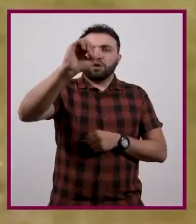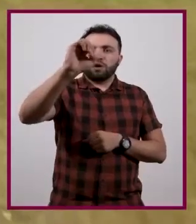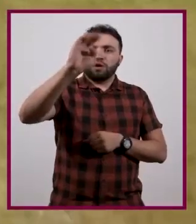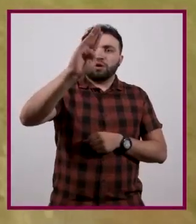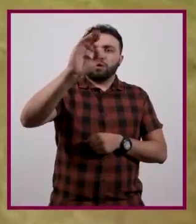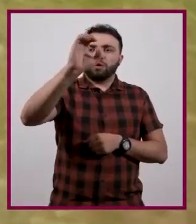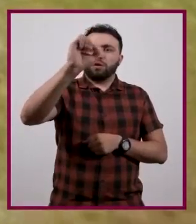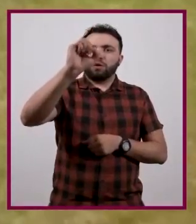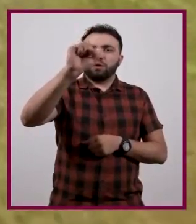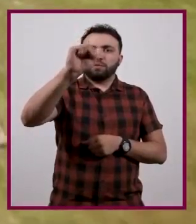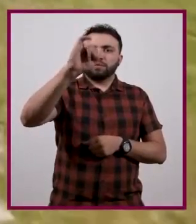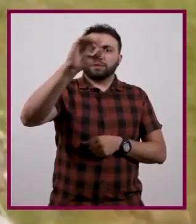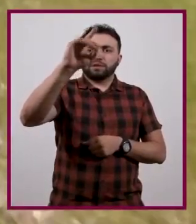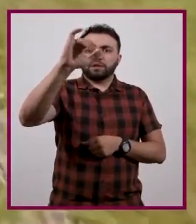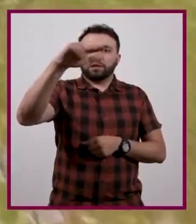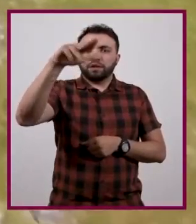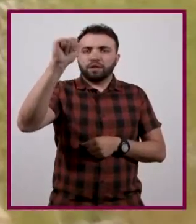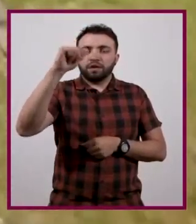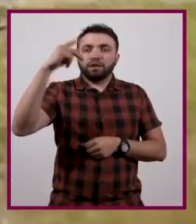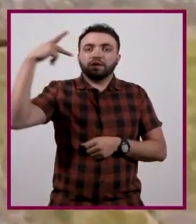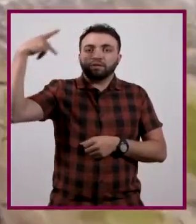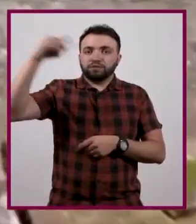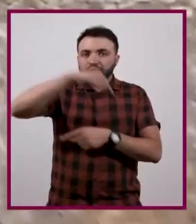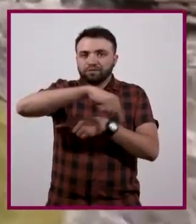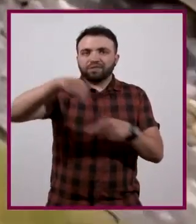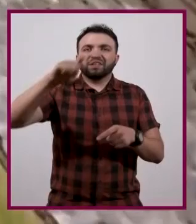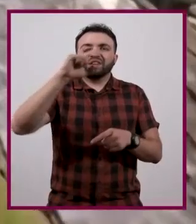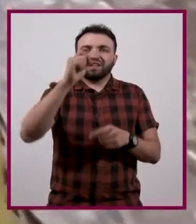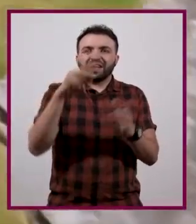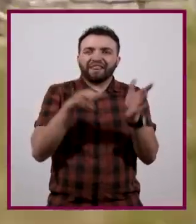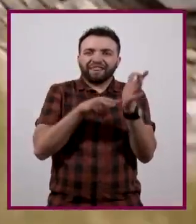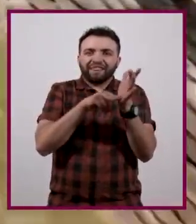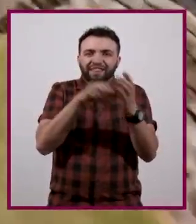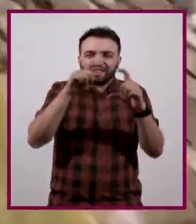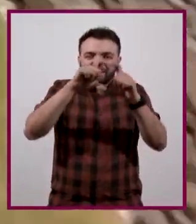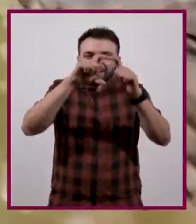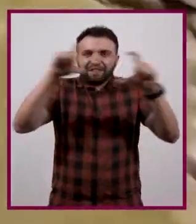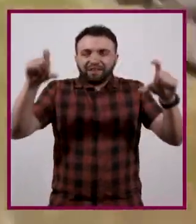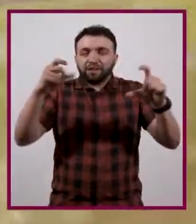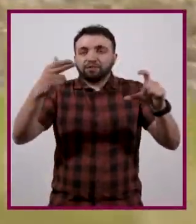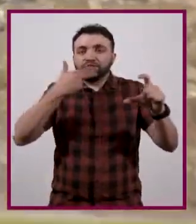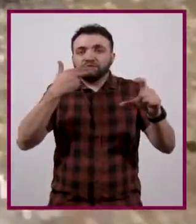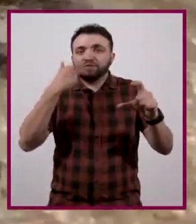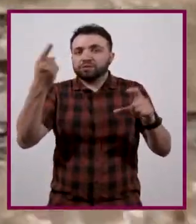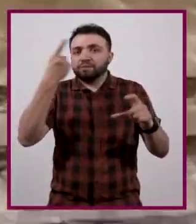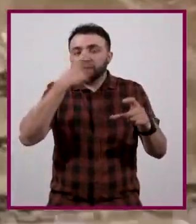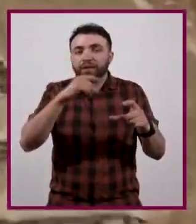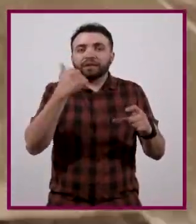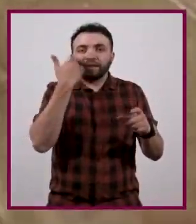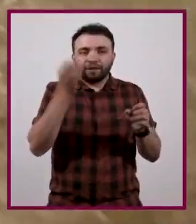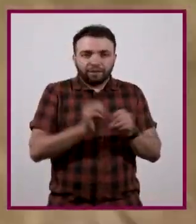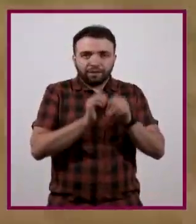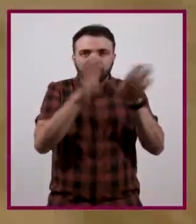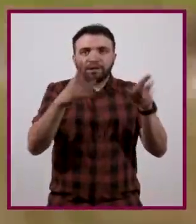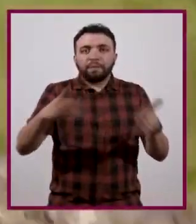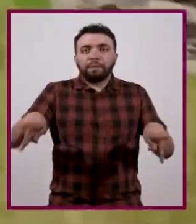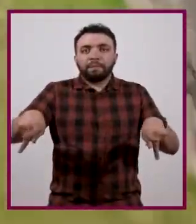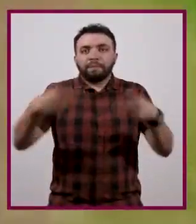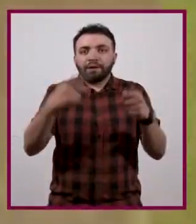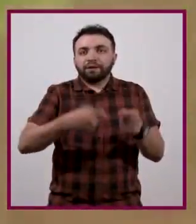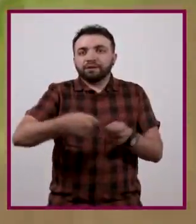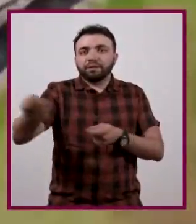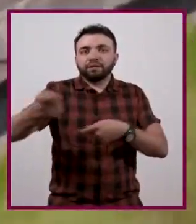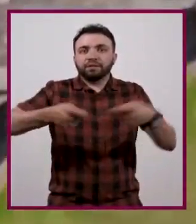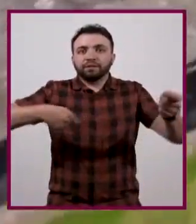armamento, para tantas otras cosas en la costa del Golfo. ¿Y qué hacen Yogualichan y otros sitios? Son puntos de redistribución bajo control del